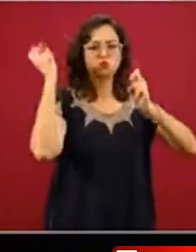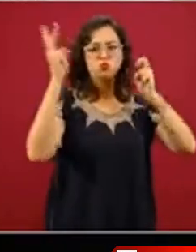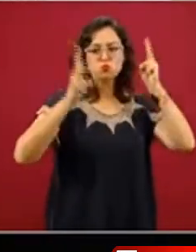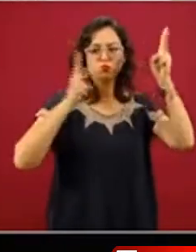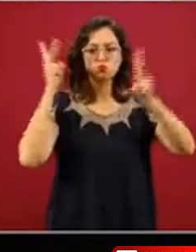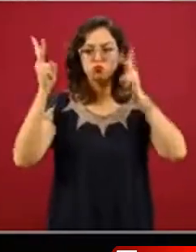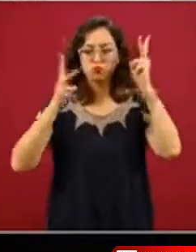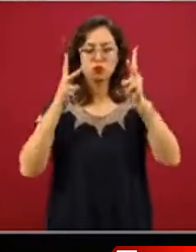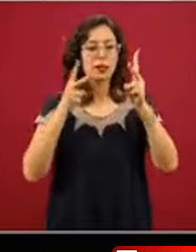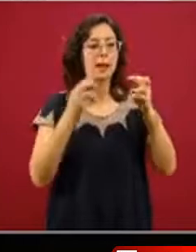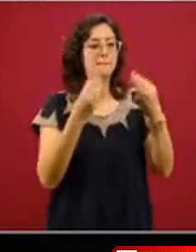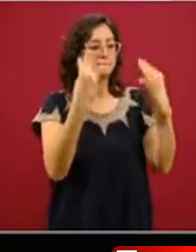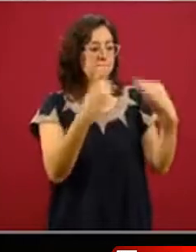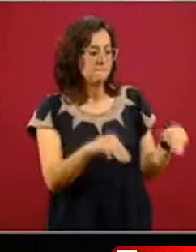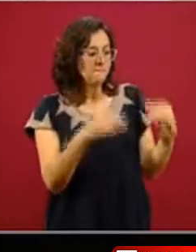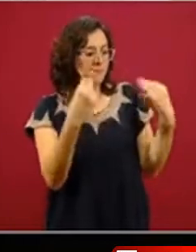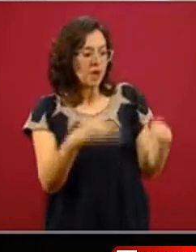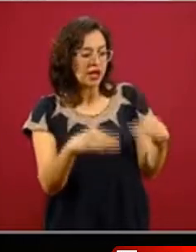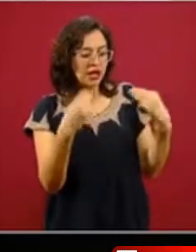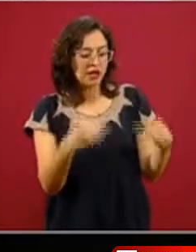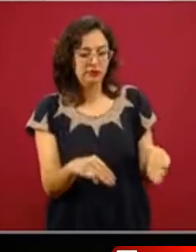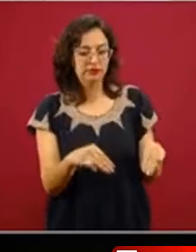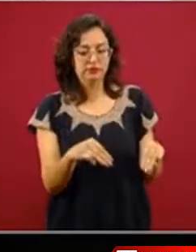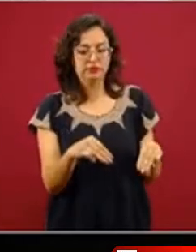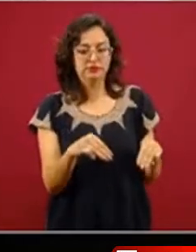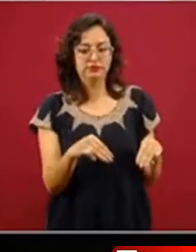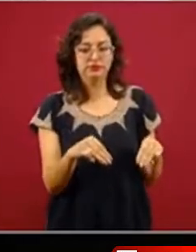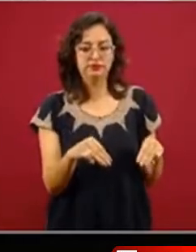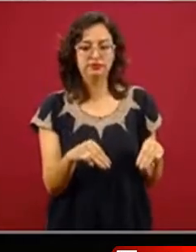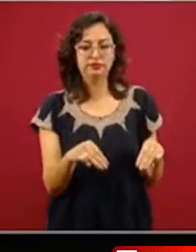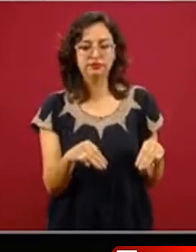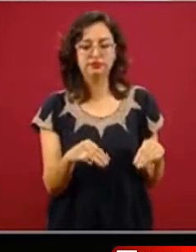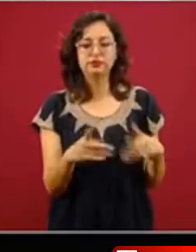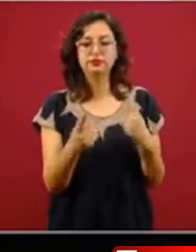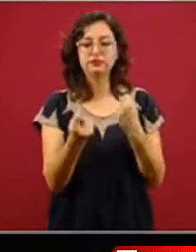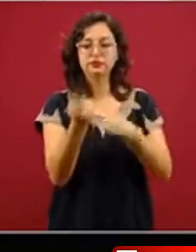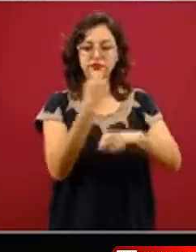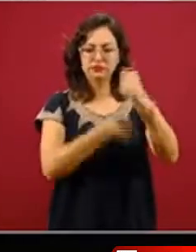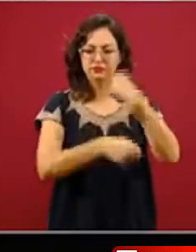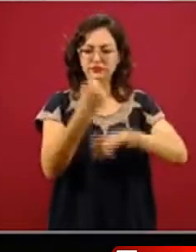en mercados públicos como en